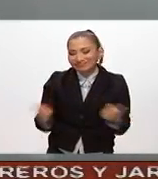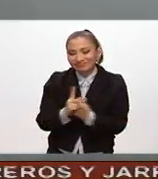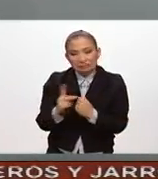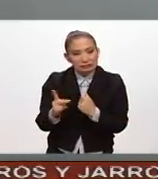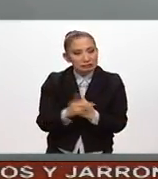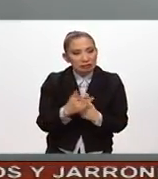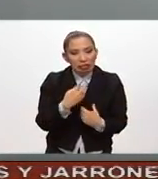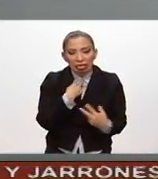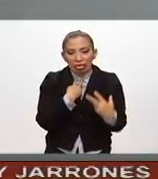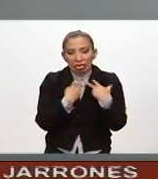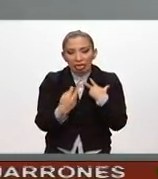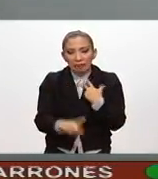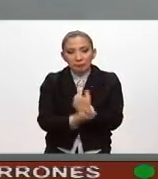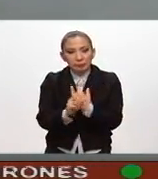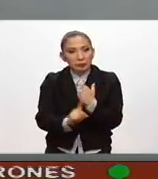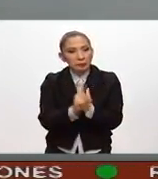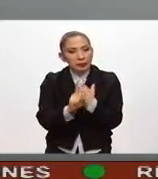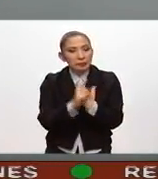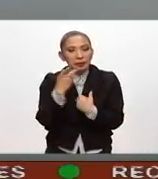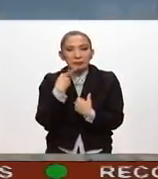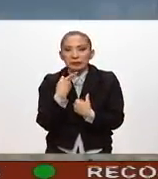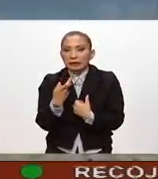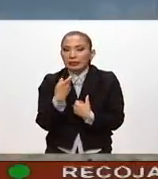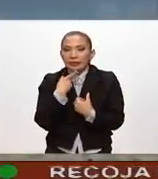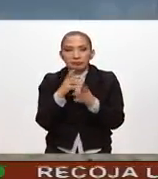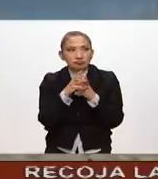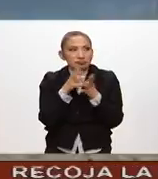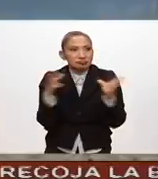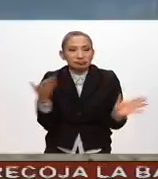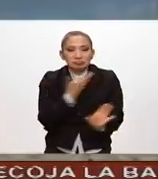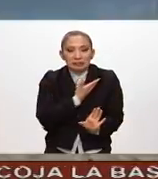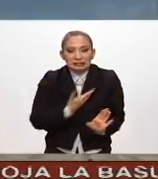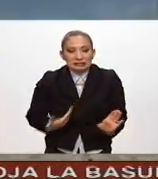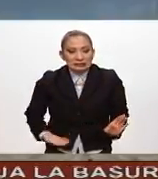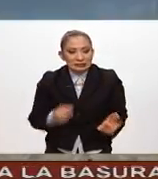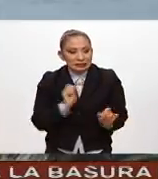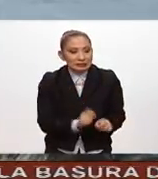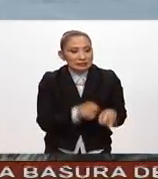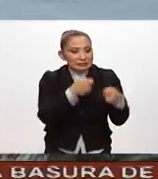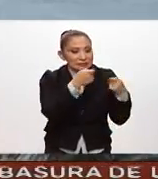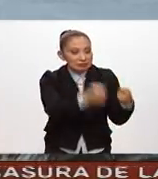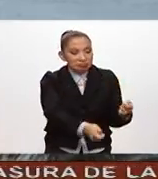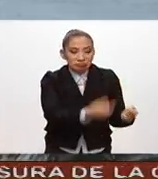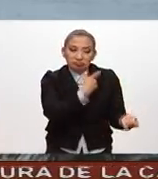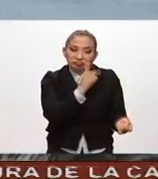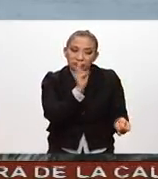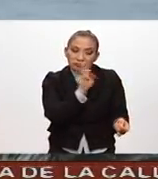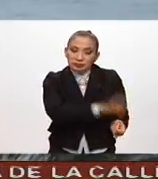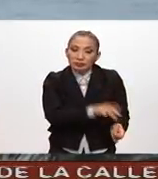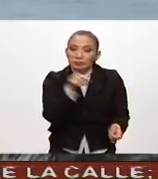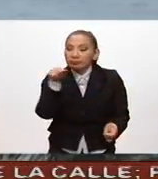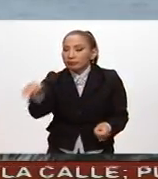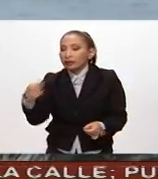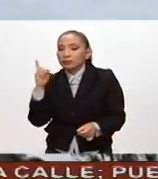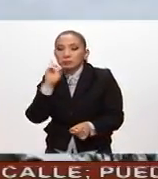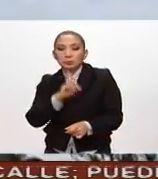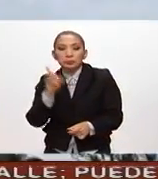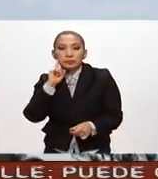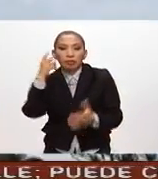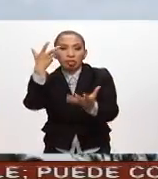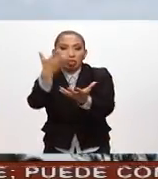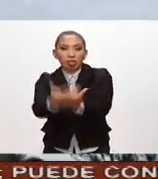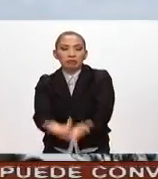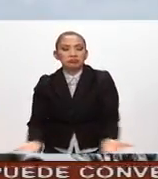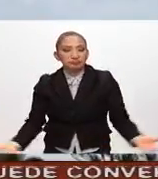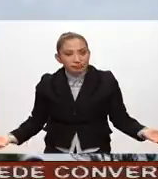afondado, ¿no? en una crisis política enorme, con un presidente en ejercicio y una presidenta suspendida y una recesión histórica, ¿no?